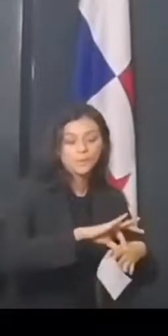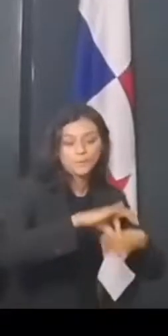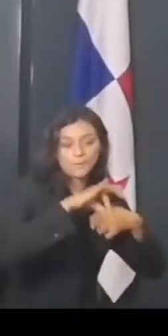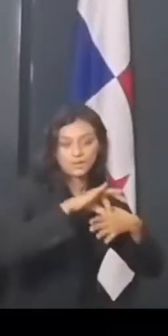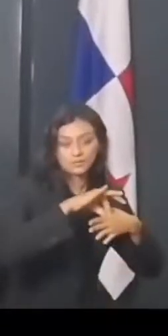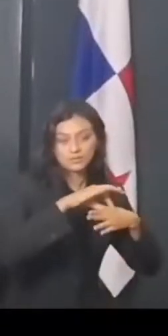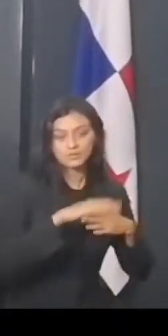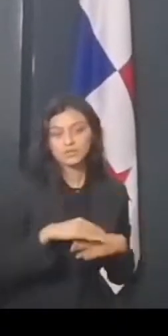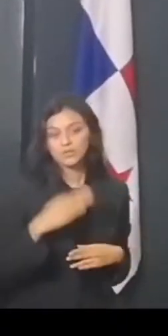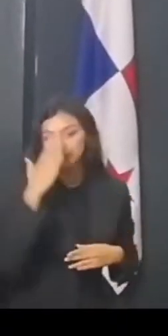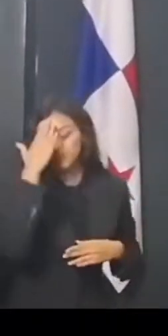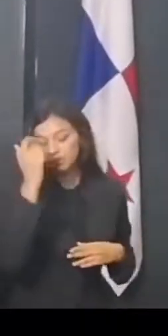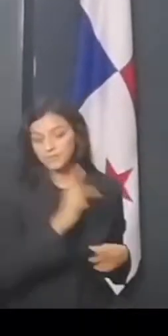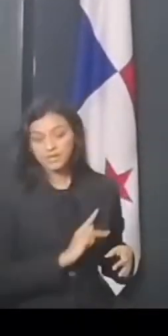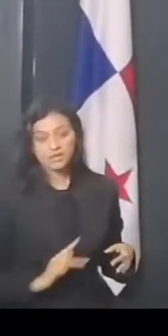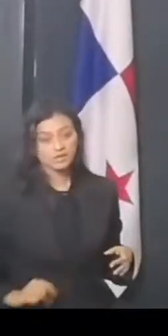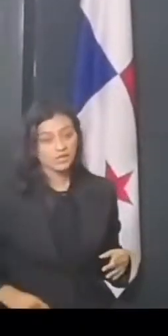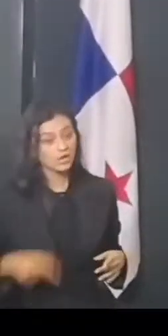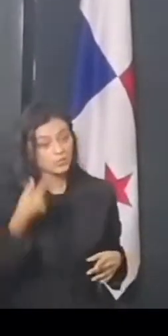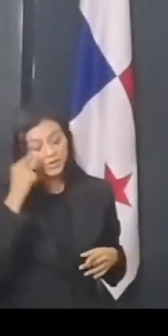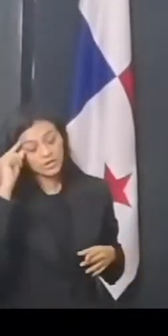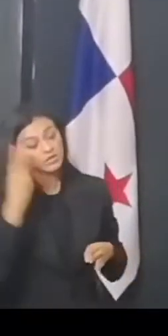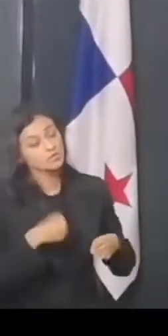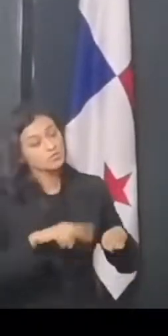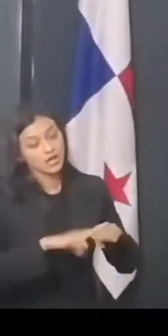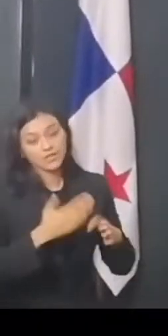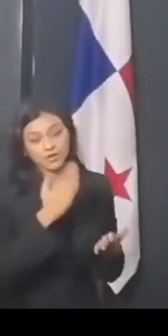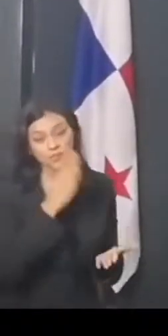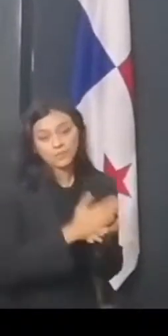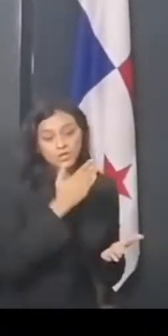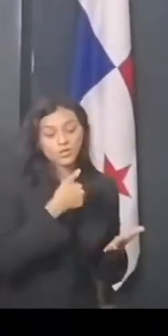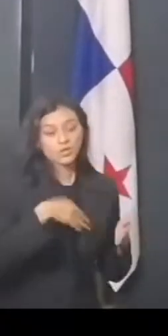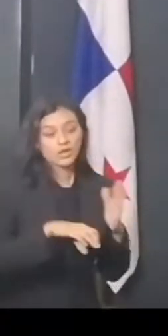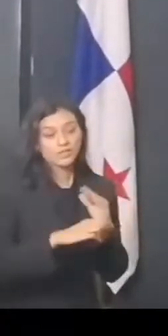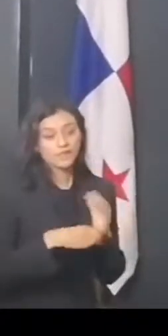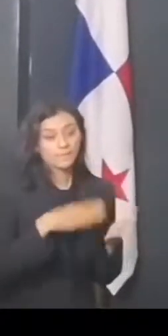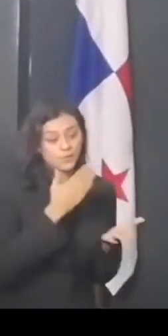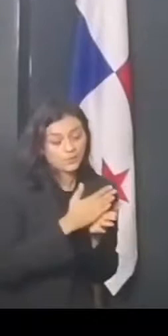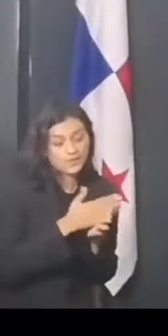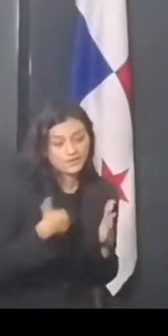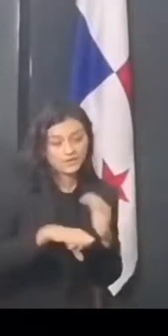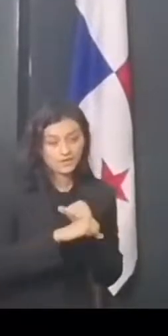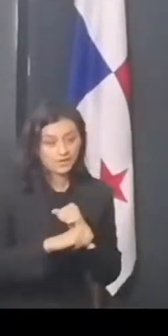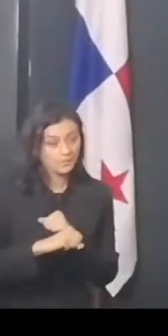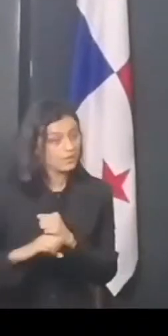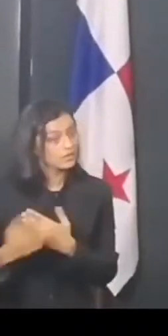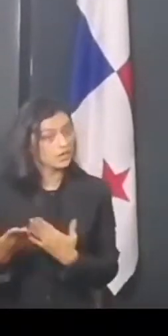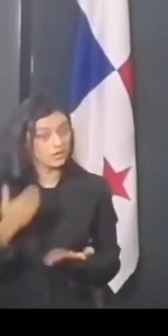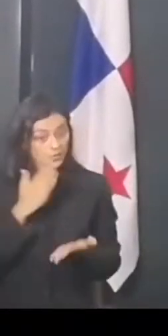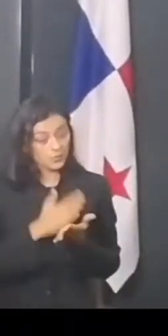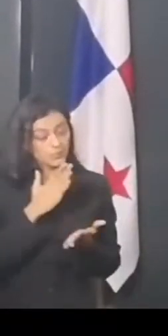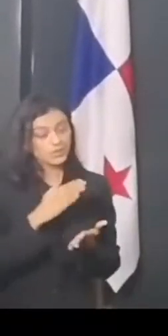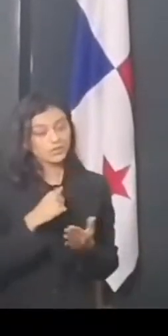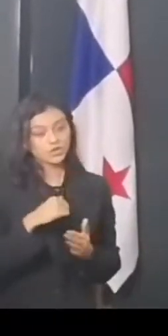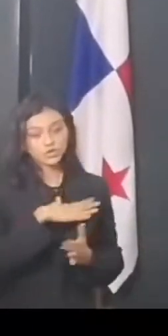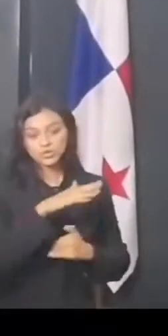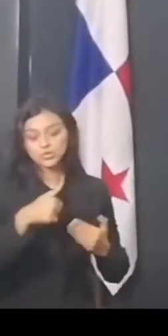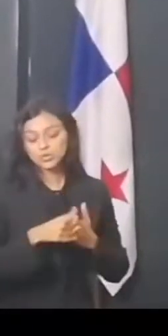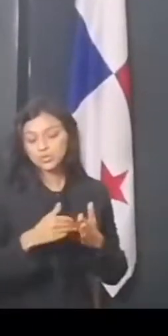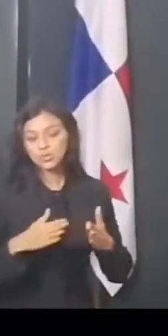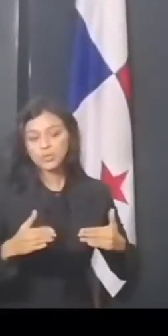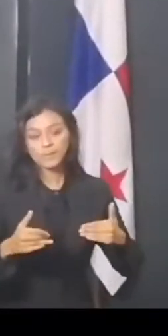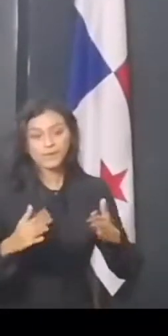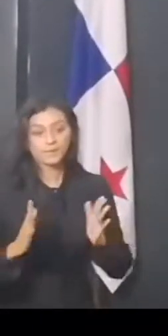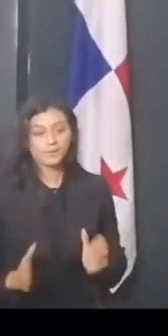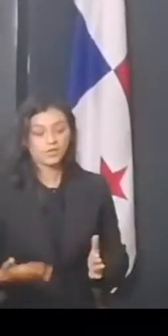presidente de la República y el gobierno nacional está cumpliendo con esta promesa de campaña para, como dije al principio, todos los panameños y panameñas desde que